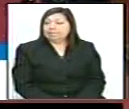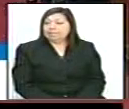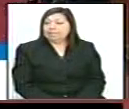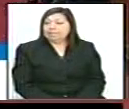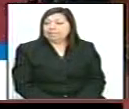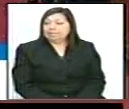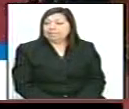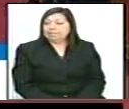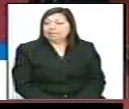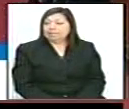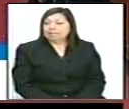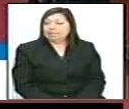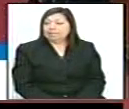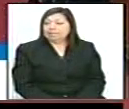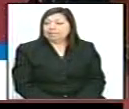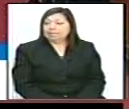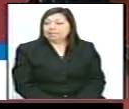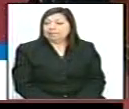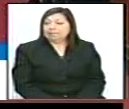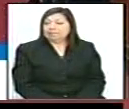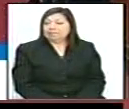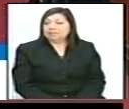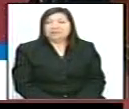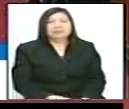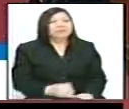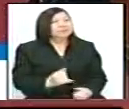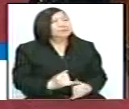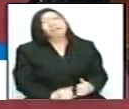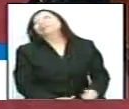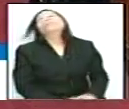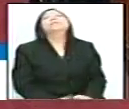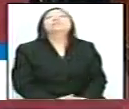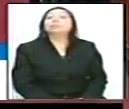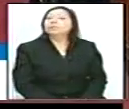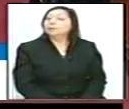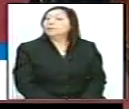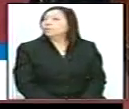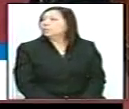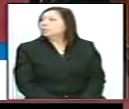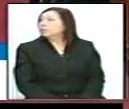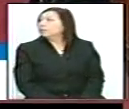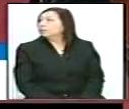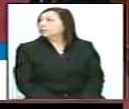Ok, así. Asistencia cerrada.